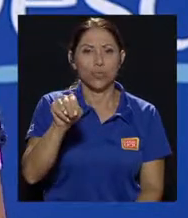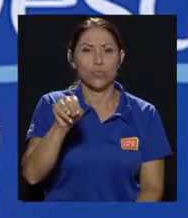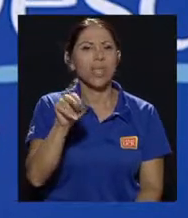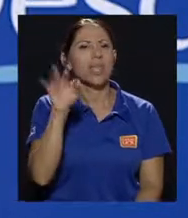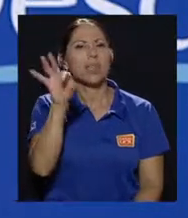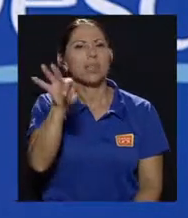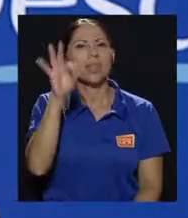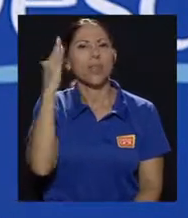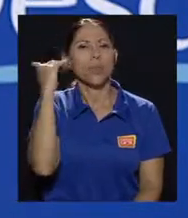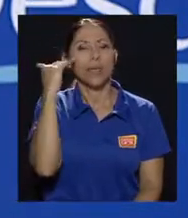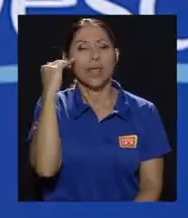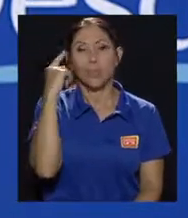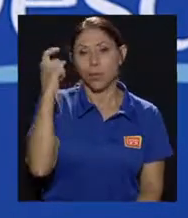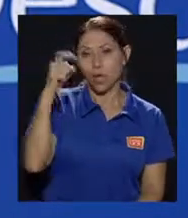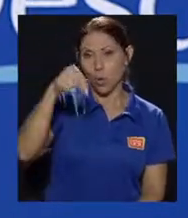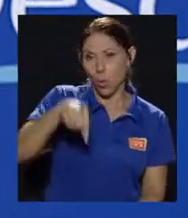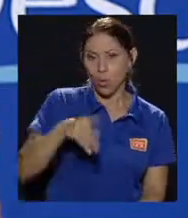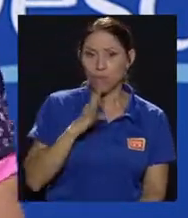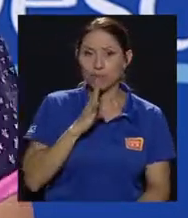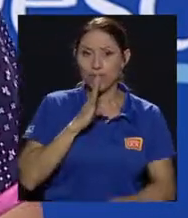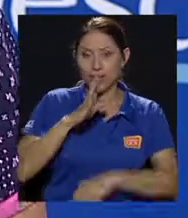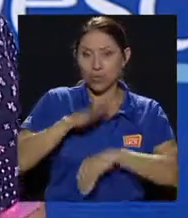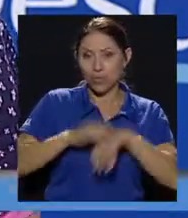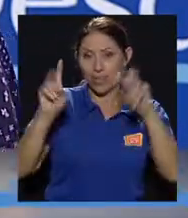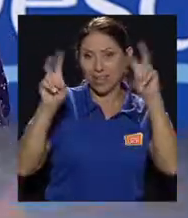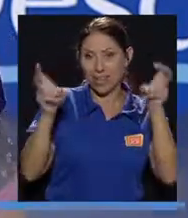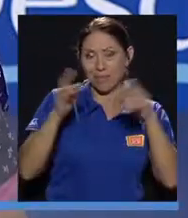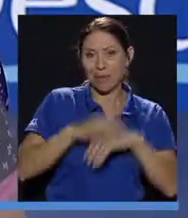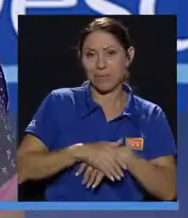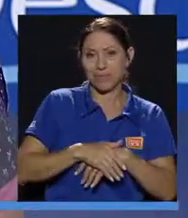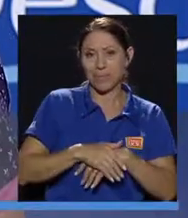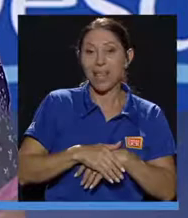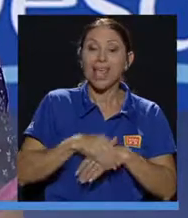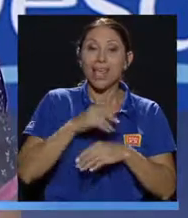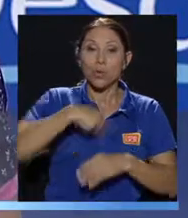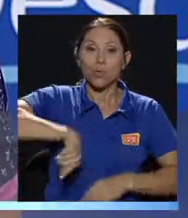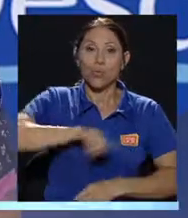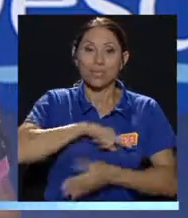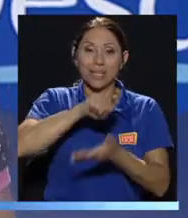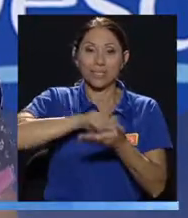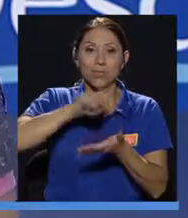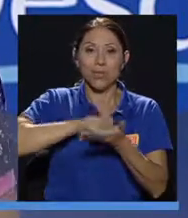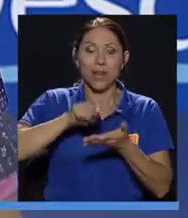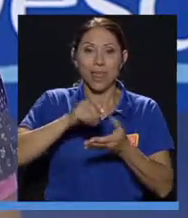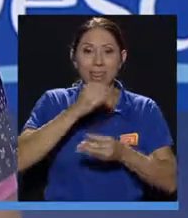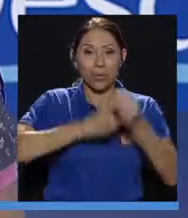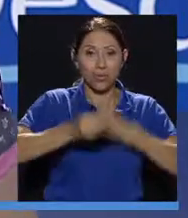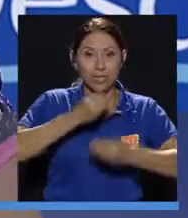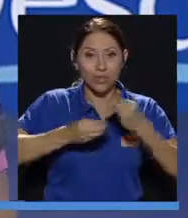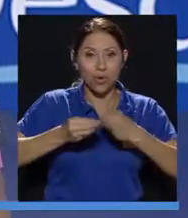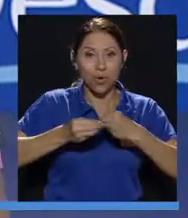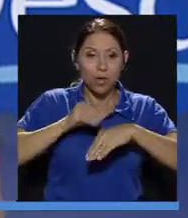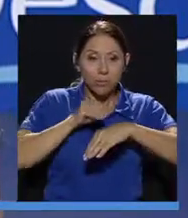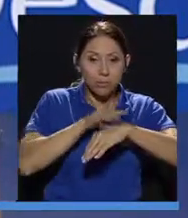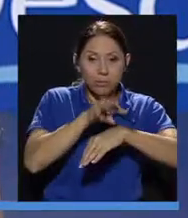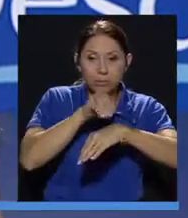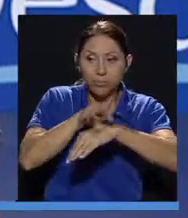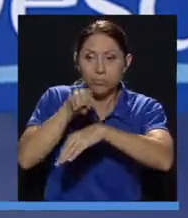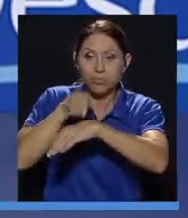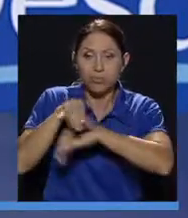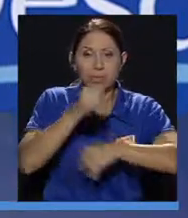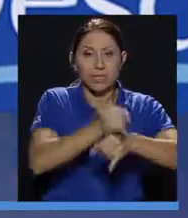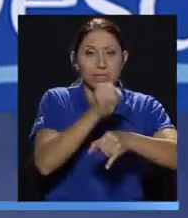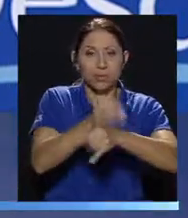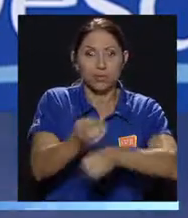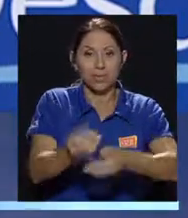un poco el tema de esta asesoría que nuestra Escuela de Nutrición le brinda a las instituciones del Estado y dentro de ella